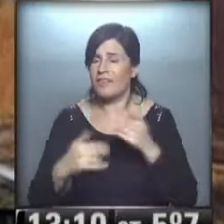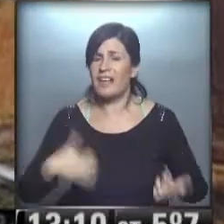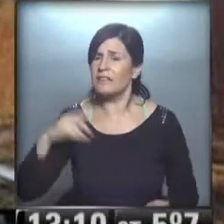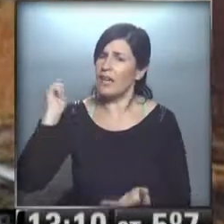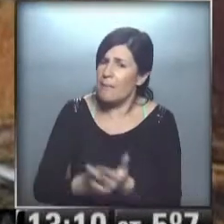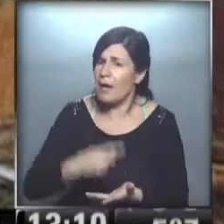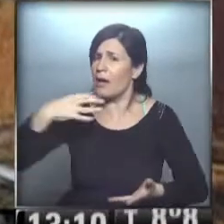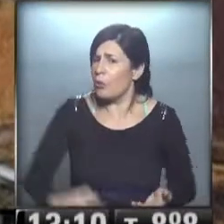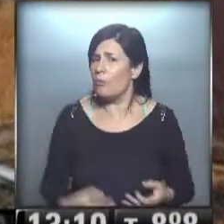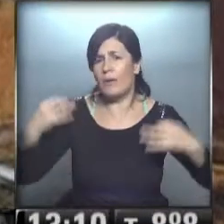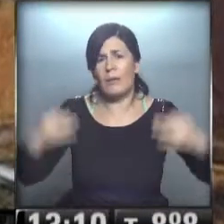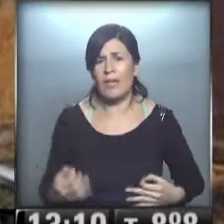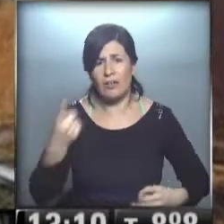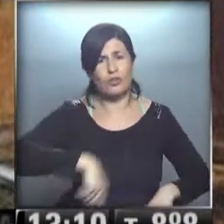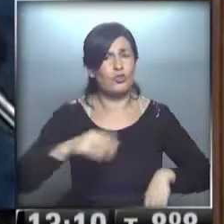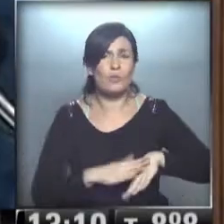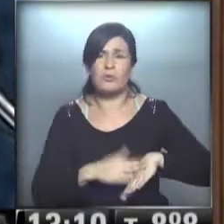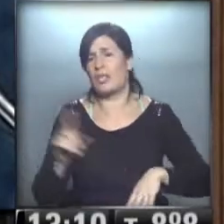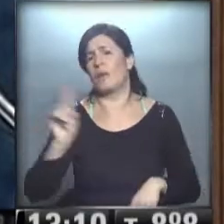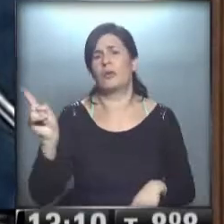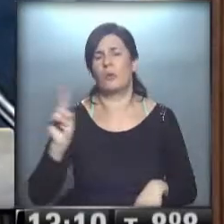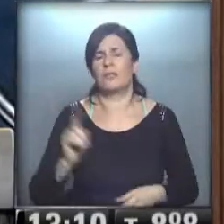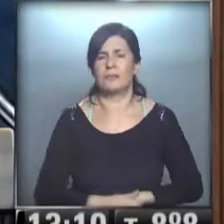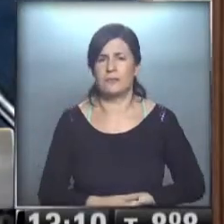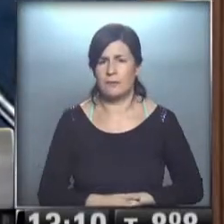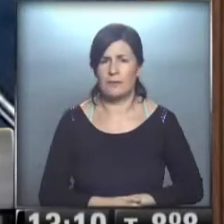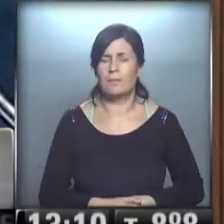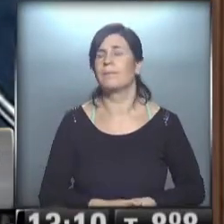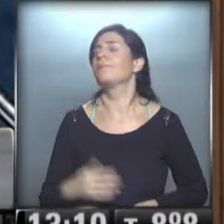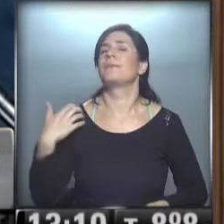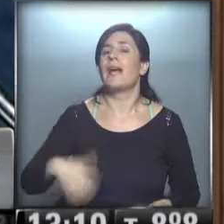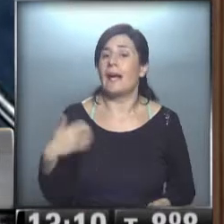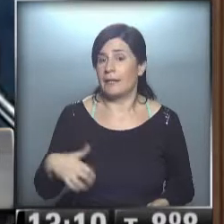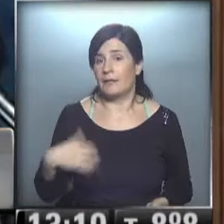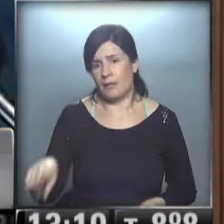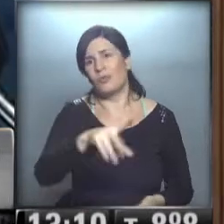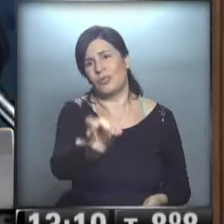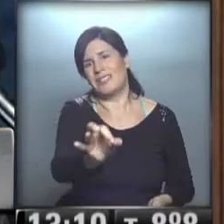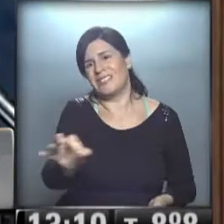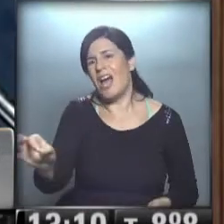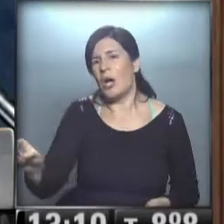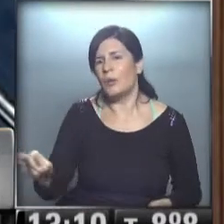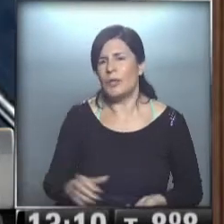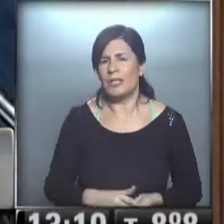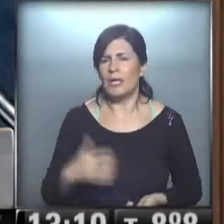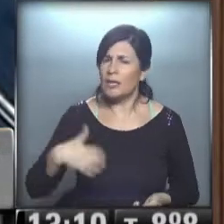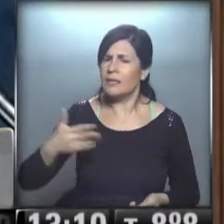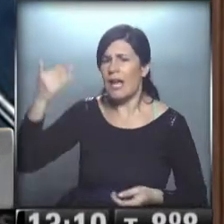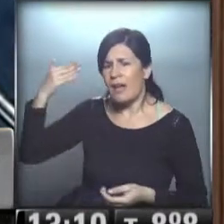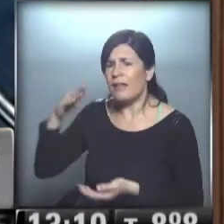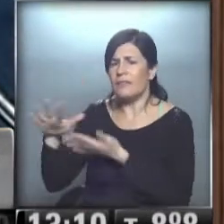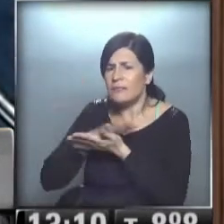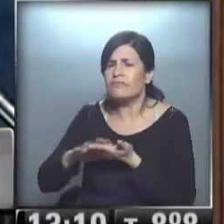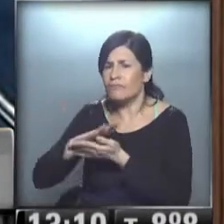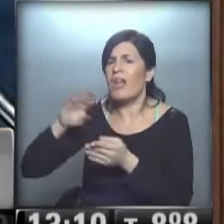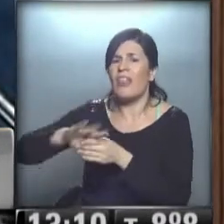por eso acá no hay default técnico. Argentina, como ustedes saben, reestructuró su deuda a partir de un